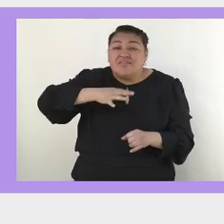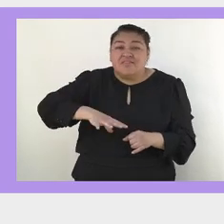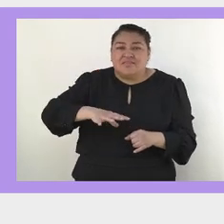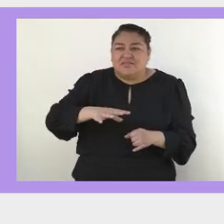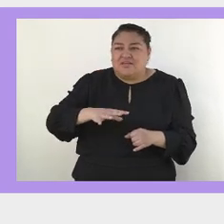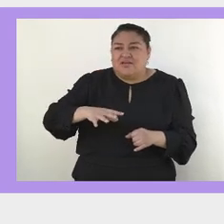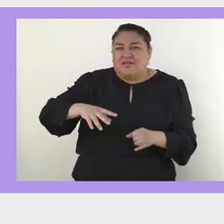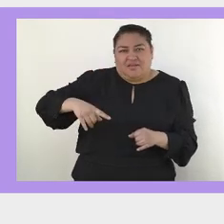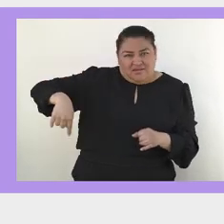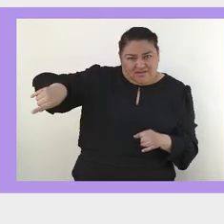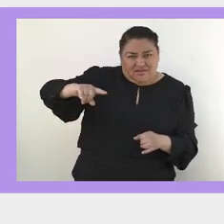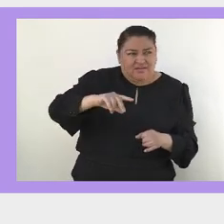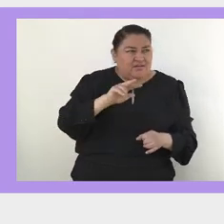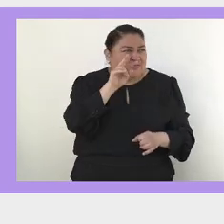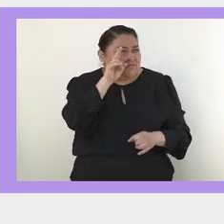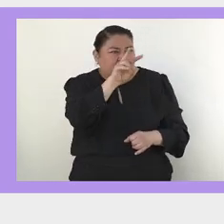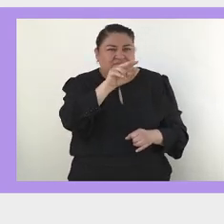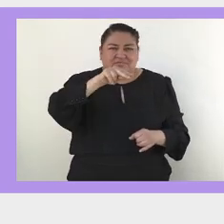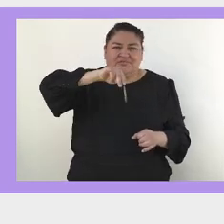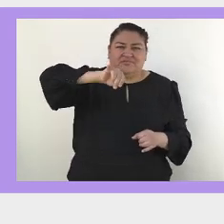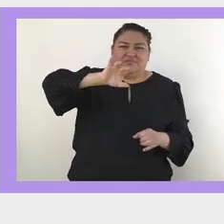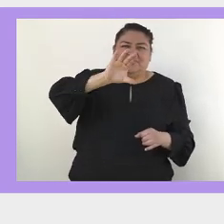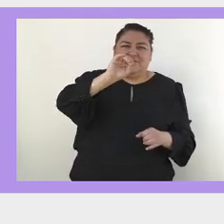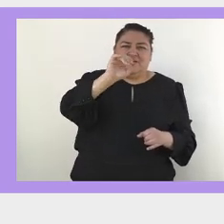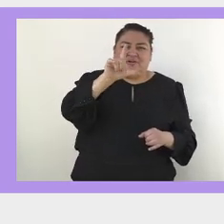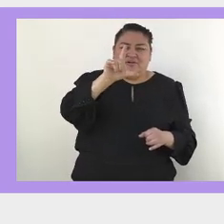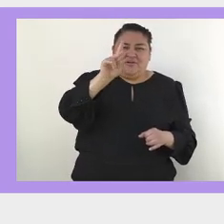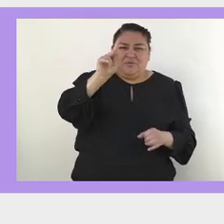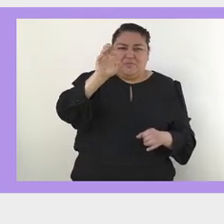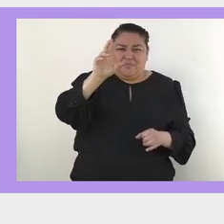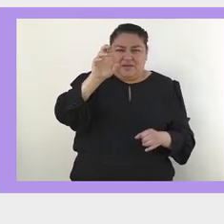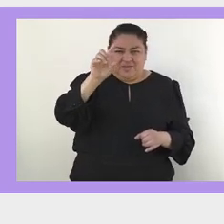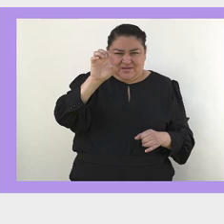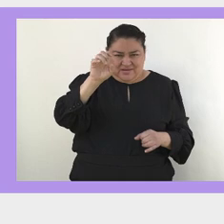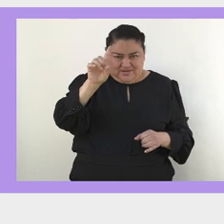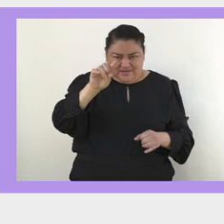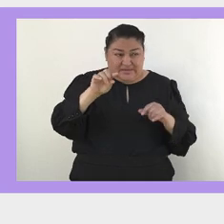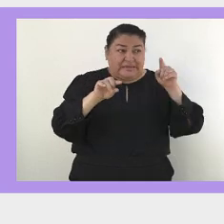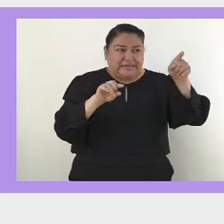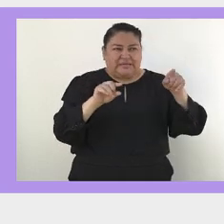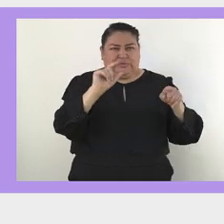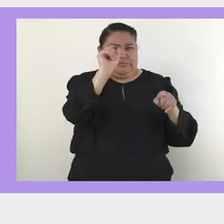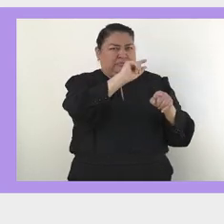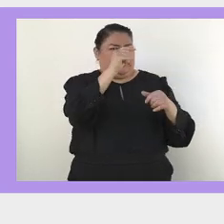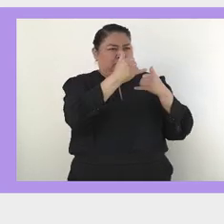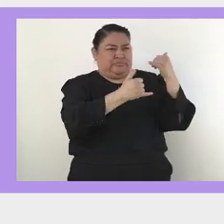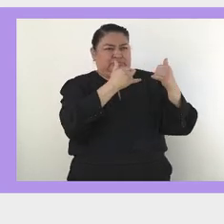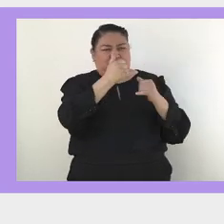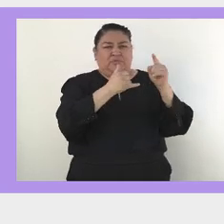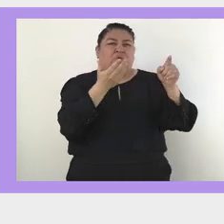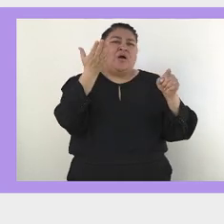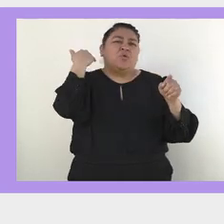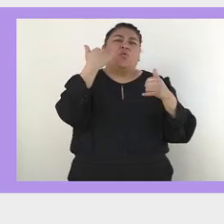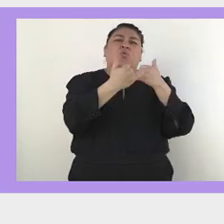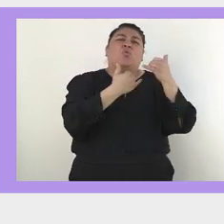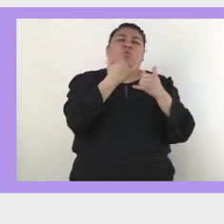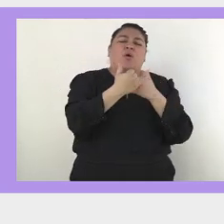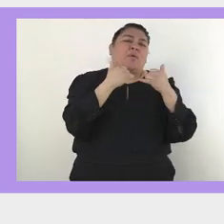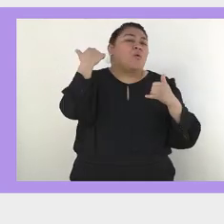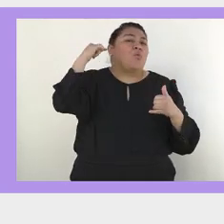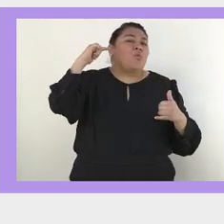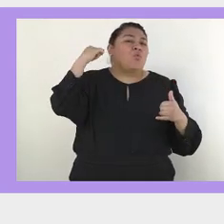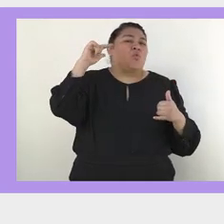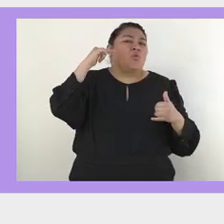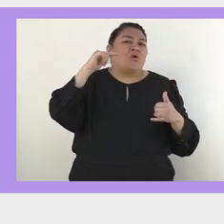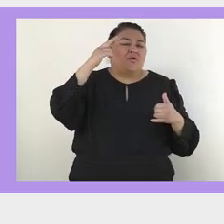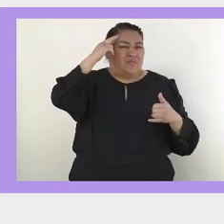a ejemplos como Nicole Pérez que es referente en en su equipo en ese tiempo están en Guadalajara acaba de